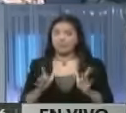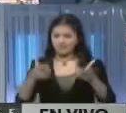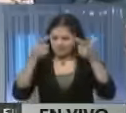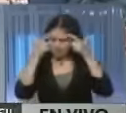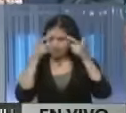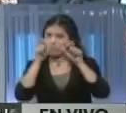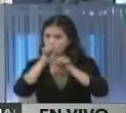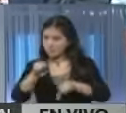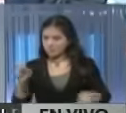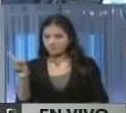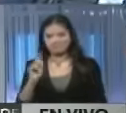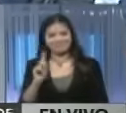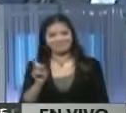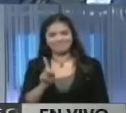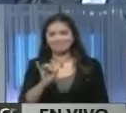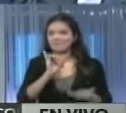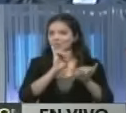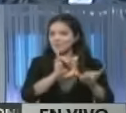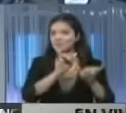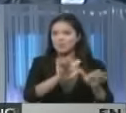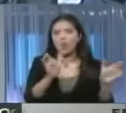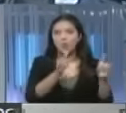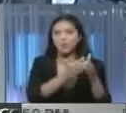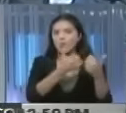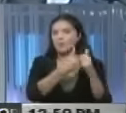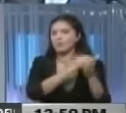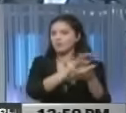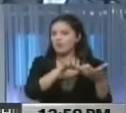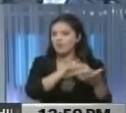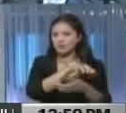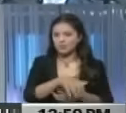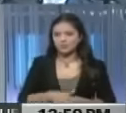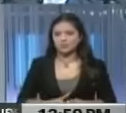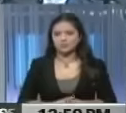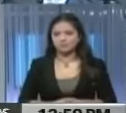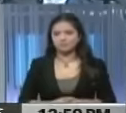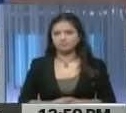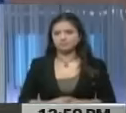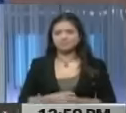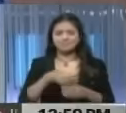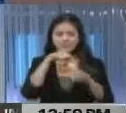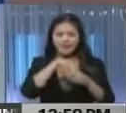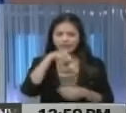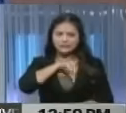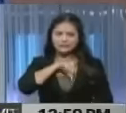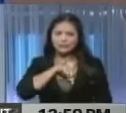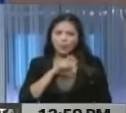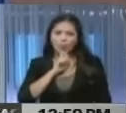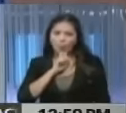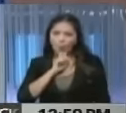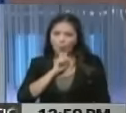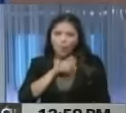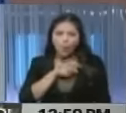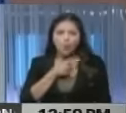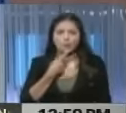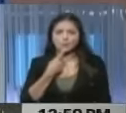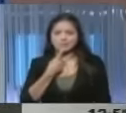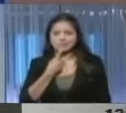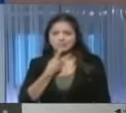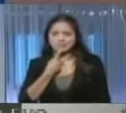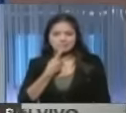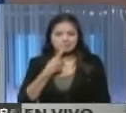chavismo, fueron estos grupos violentos, llenos de odio, llenos de rencor,